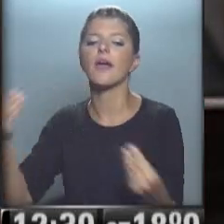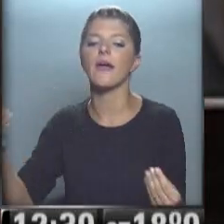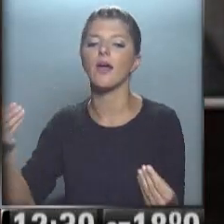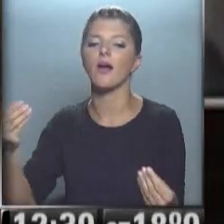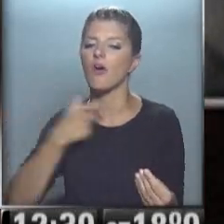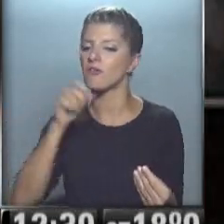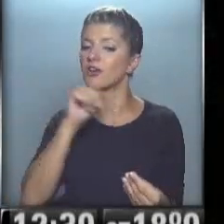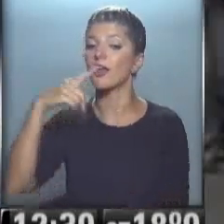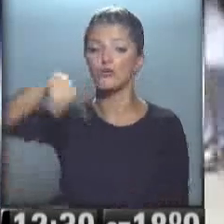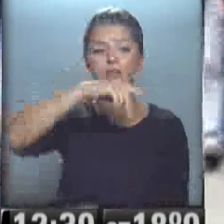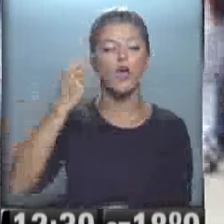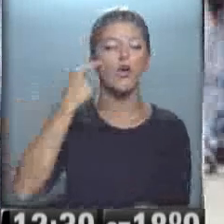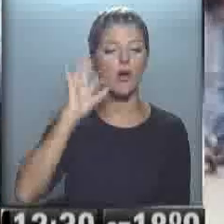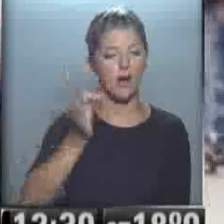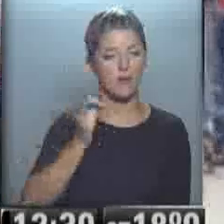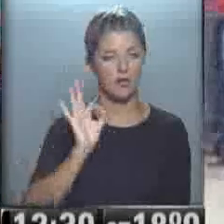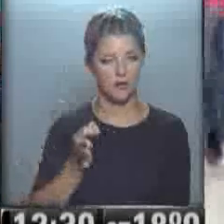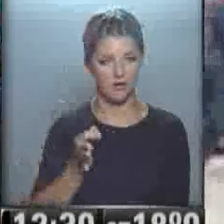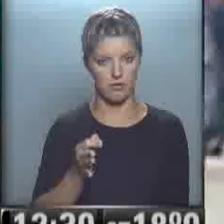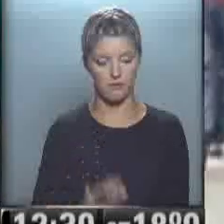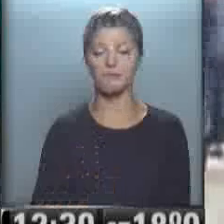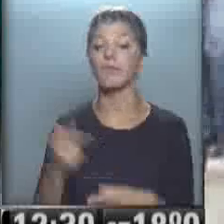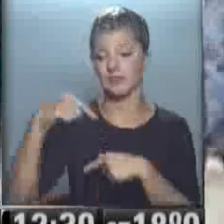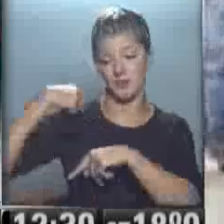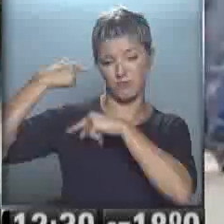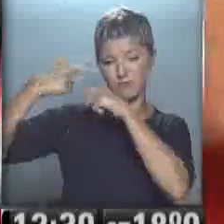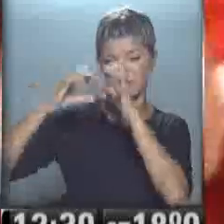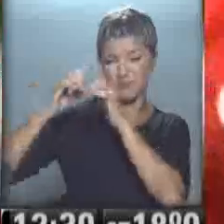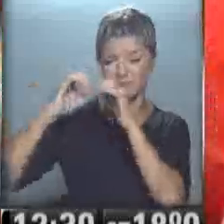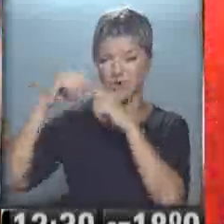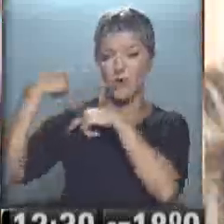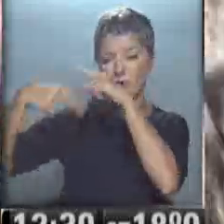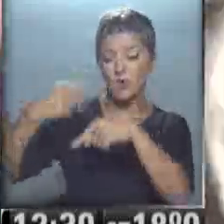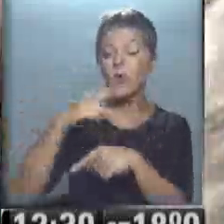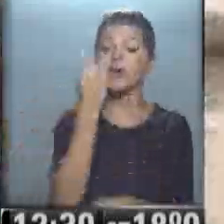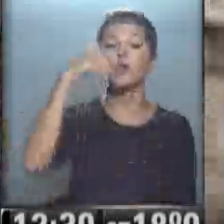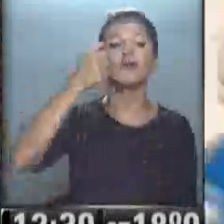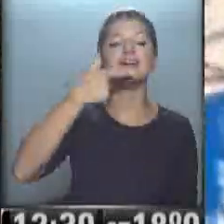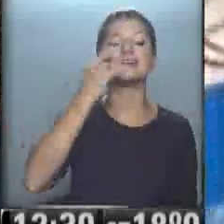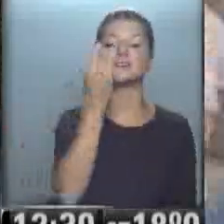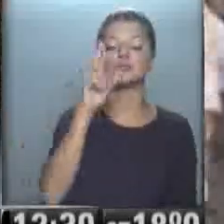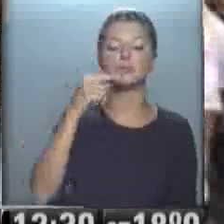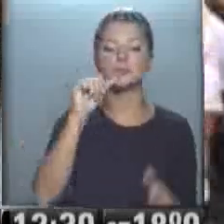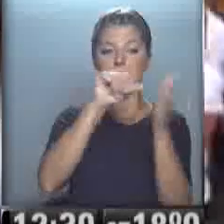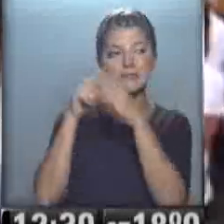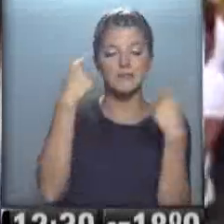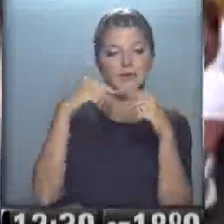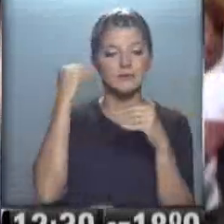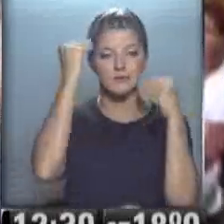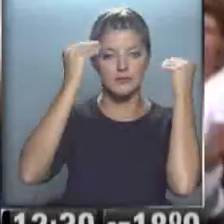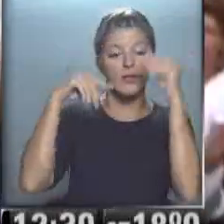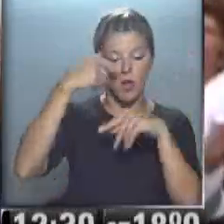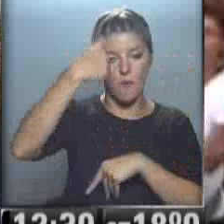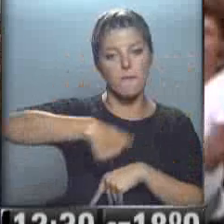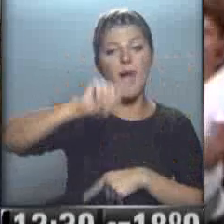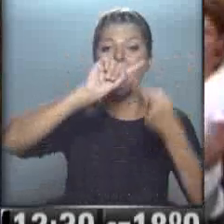quieren que se sepa la verdad la continuidad de la crisis preocupa a los países de unasur cuyos cancilleres planean reunirse